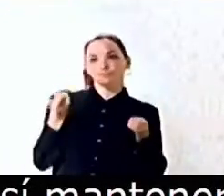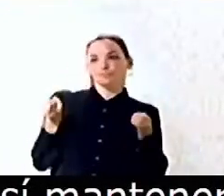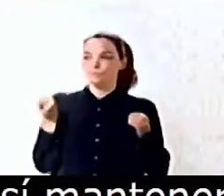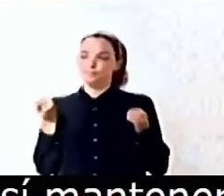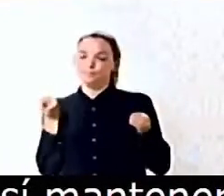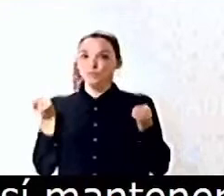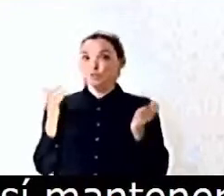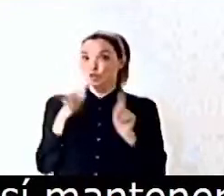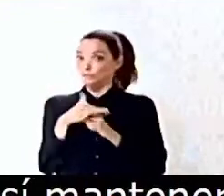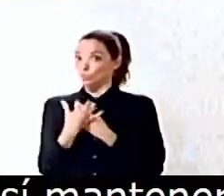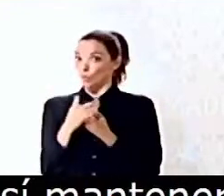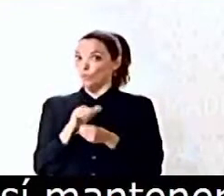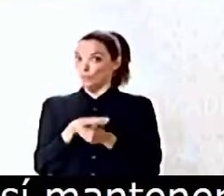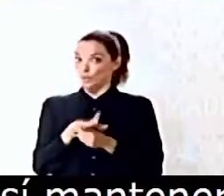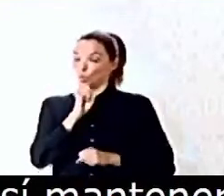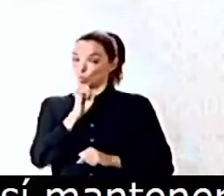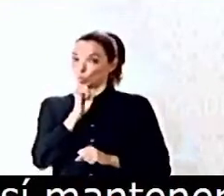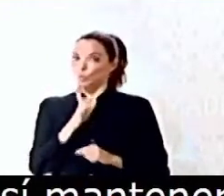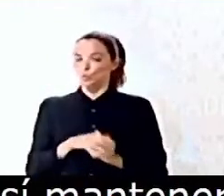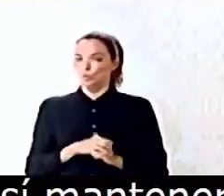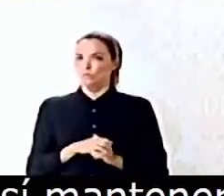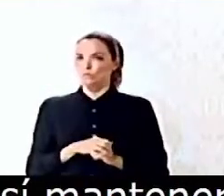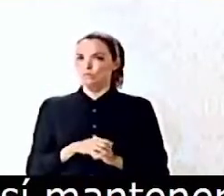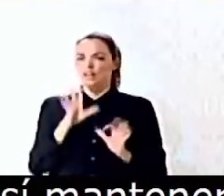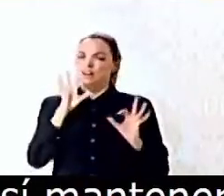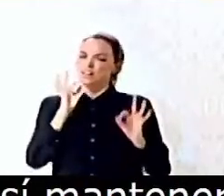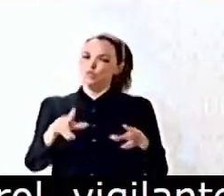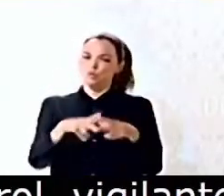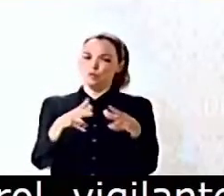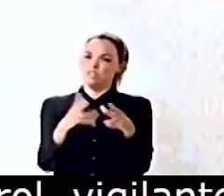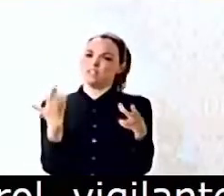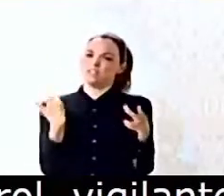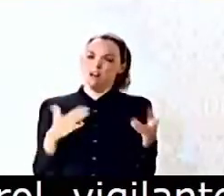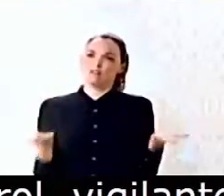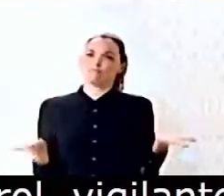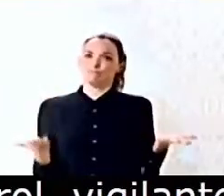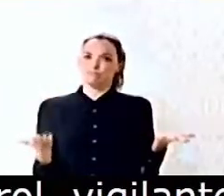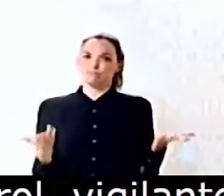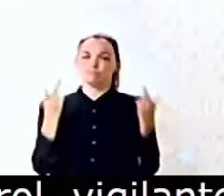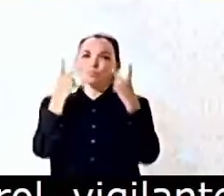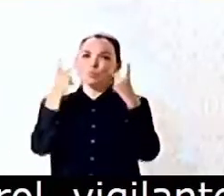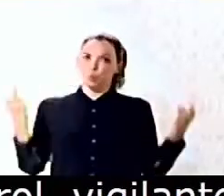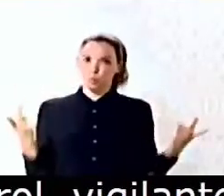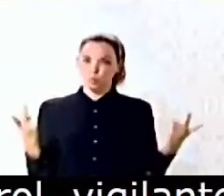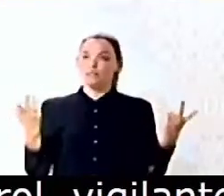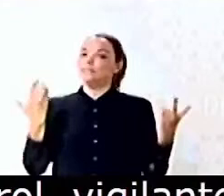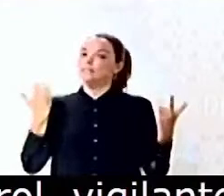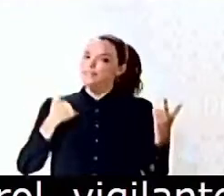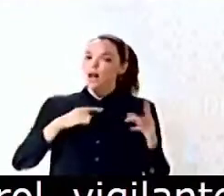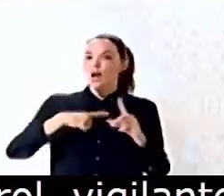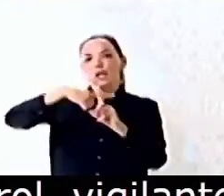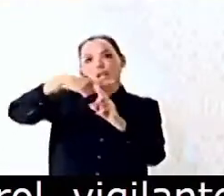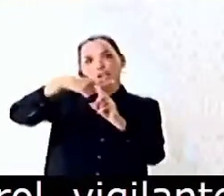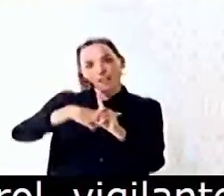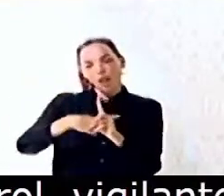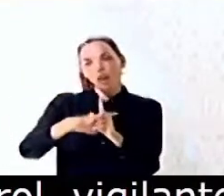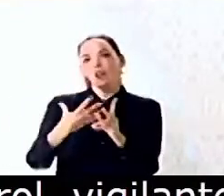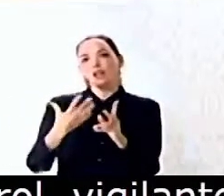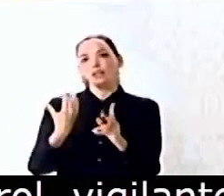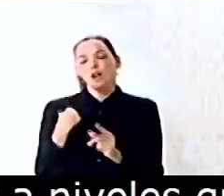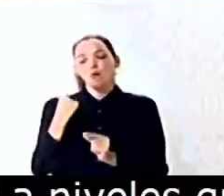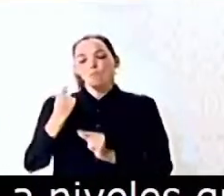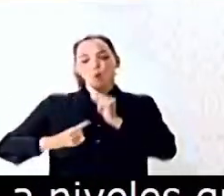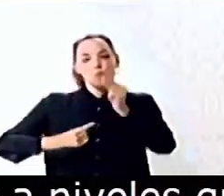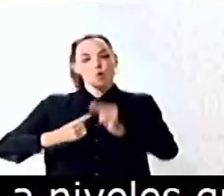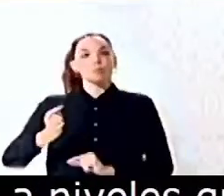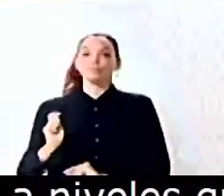sobre la situación epidemiológica, pero yo creo que la sociedad se merece ya que pasemos a unos niveles que hemos conseguido entre